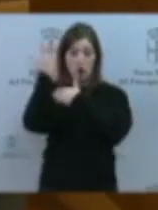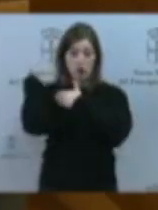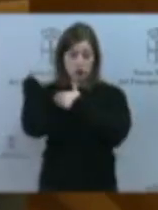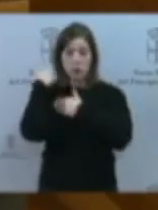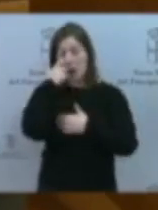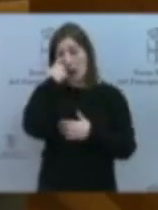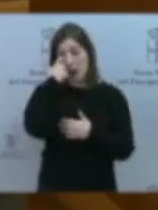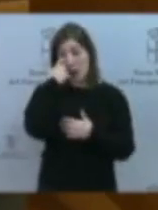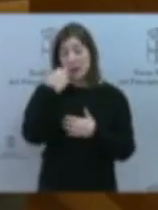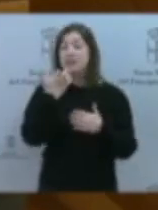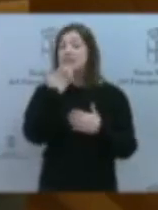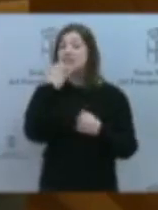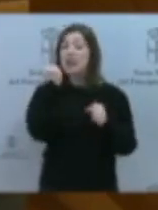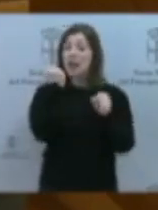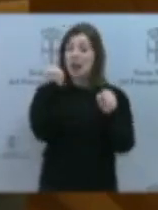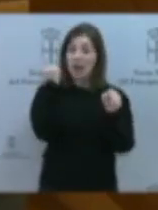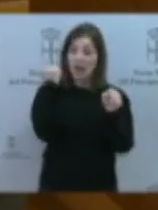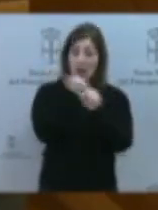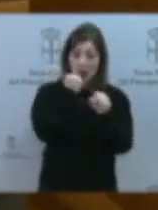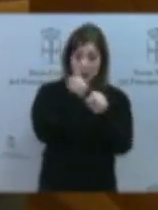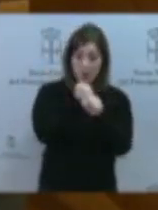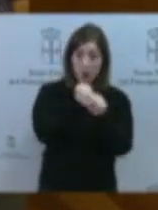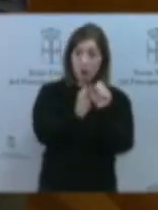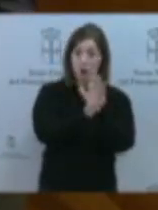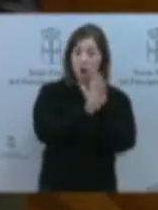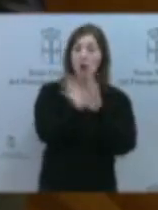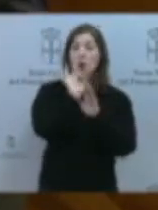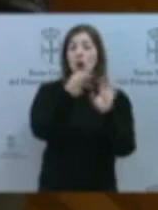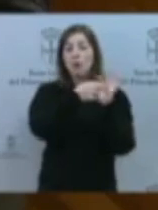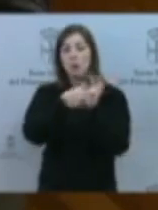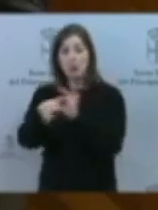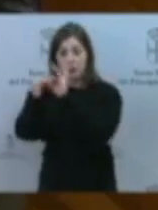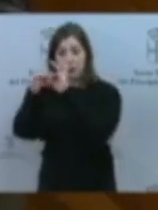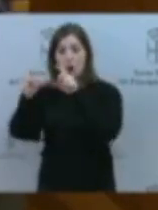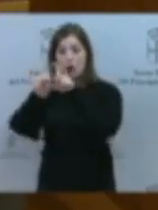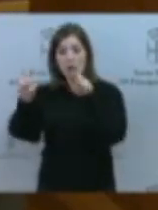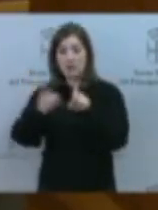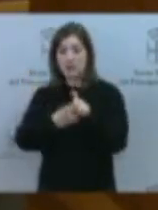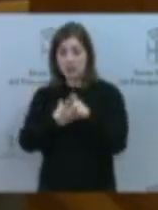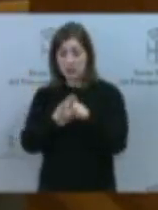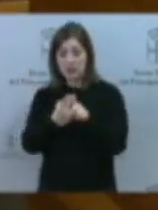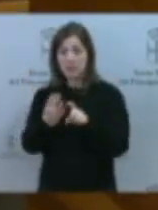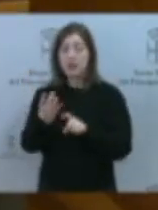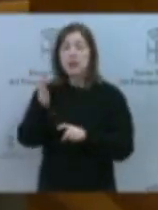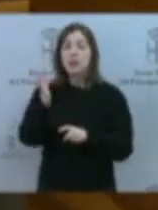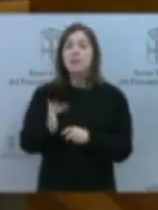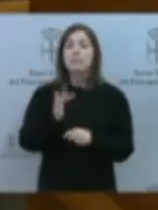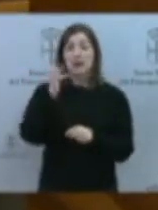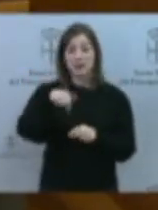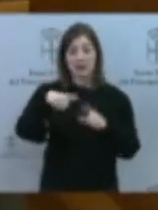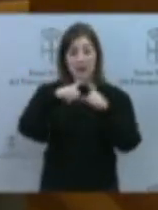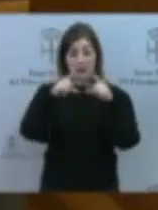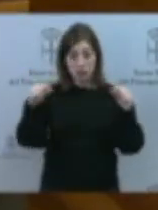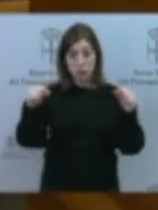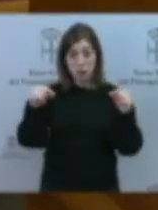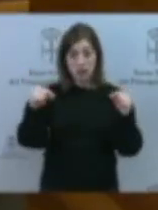cualquier cuestión relacionada con el empleo con las organizaciones sindicales y mientras mantenga la raigambre en Asturias y, por tanto, podamos mantener la conexión